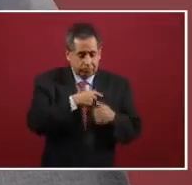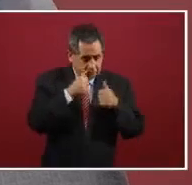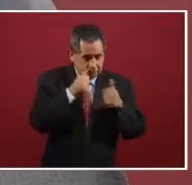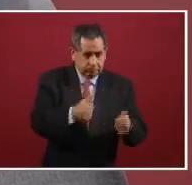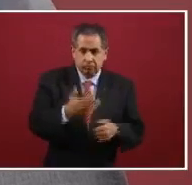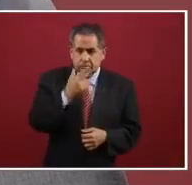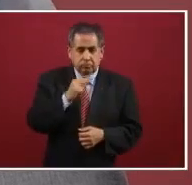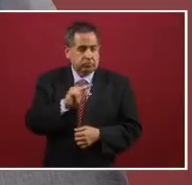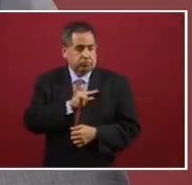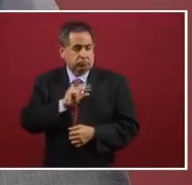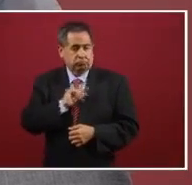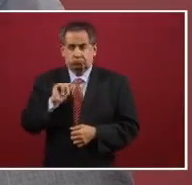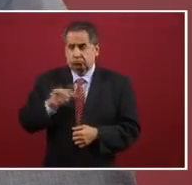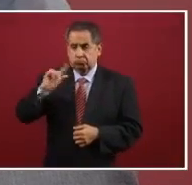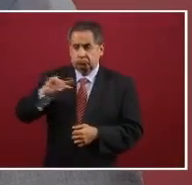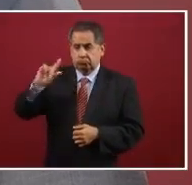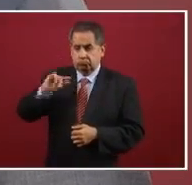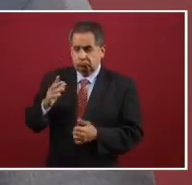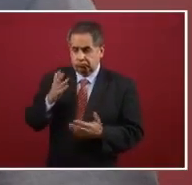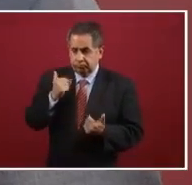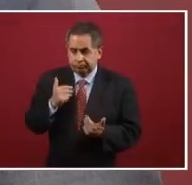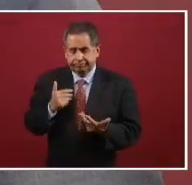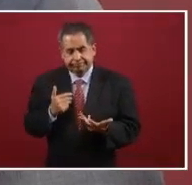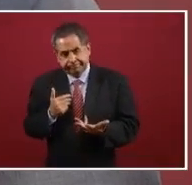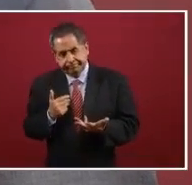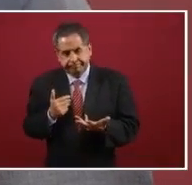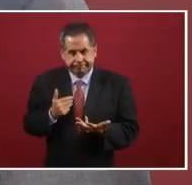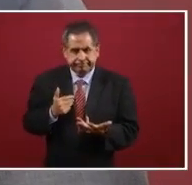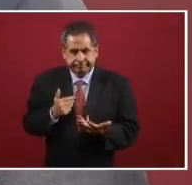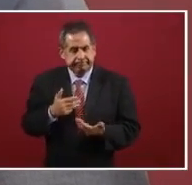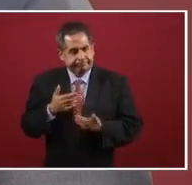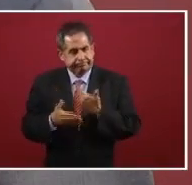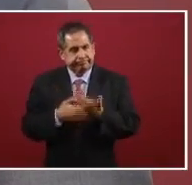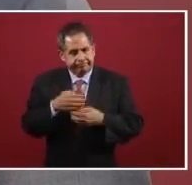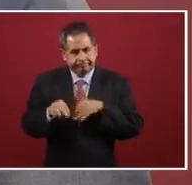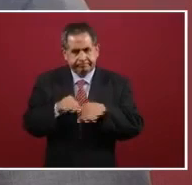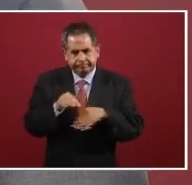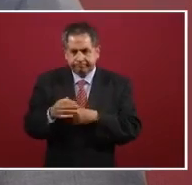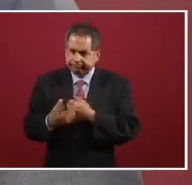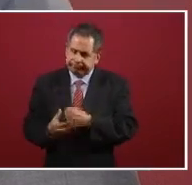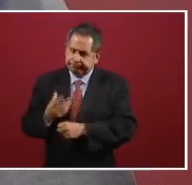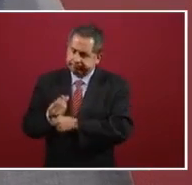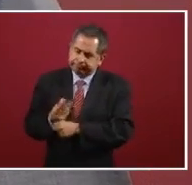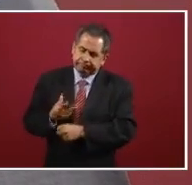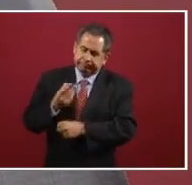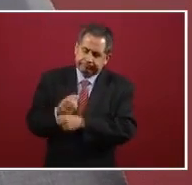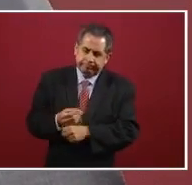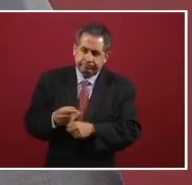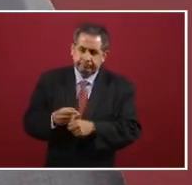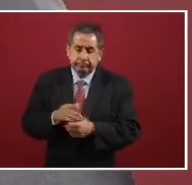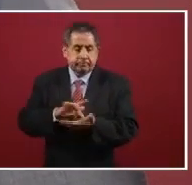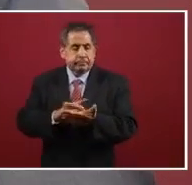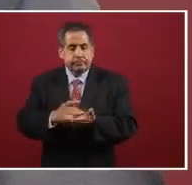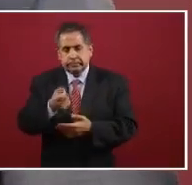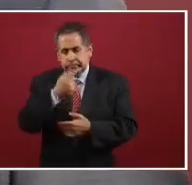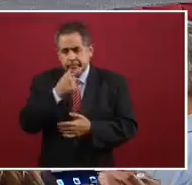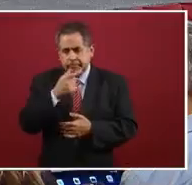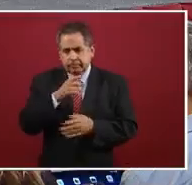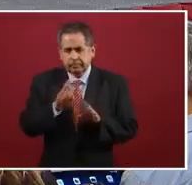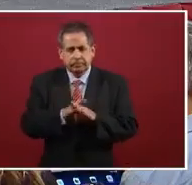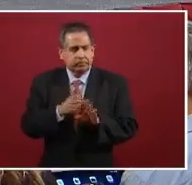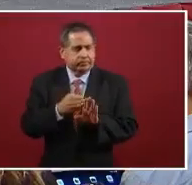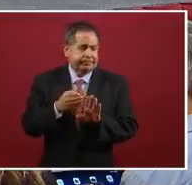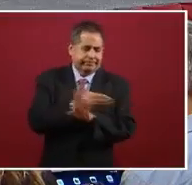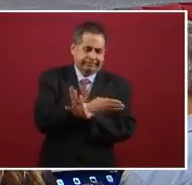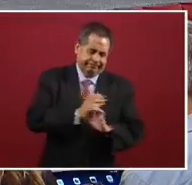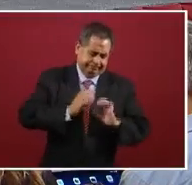las especialidades. Entonces, estamos trabajando esto, fortaleciendo desde luego la medicina